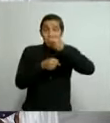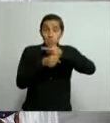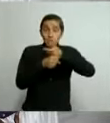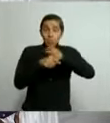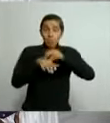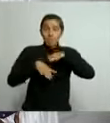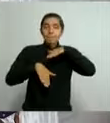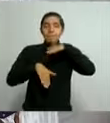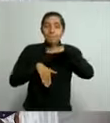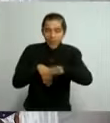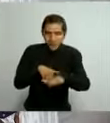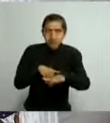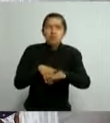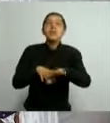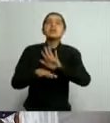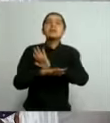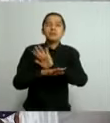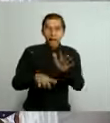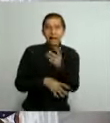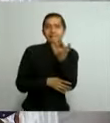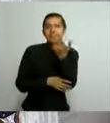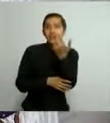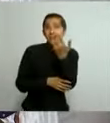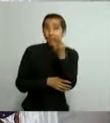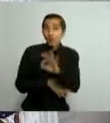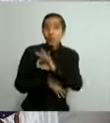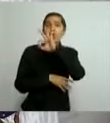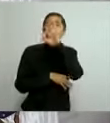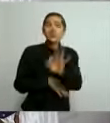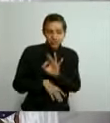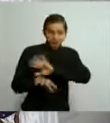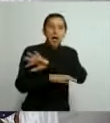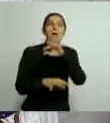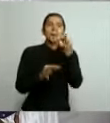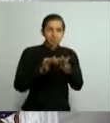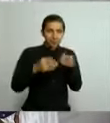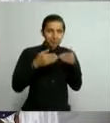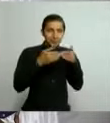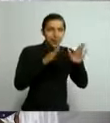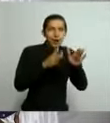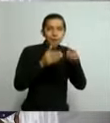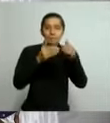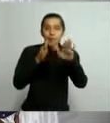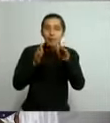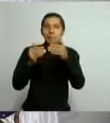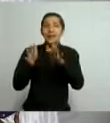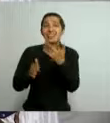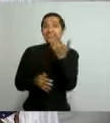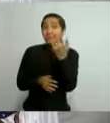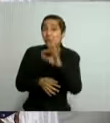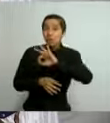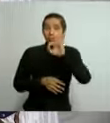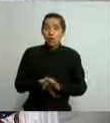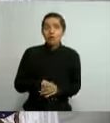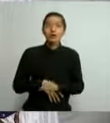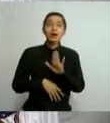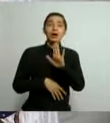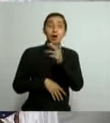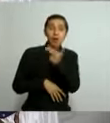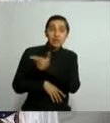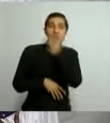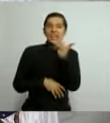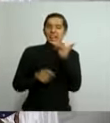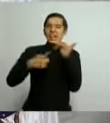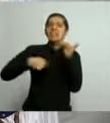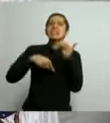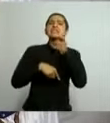abriremos espacios al 50% de su capacidad. La capacidad de los hoteles se extiende